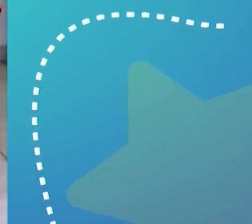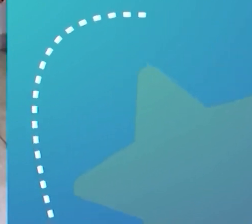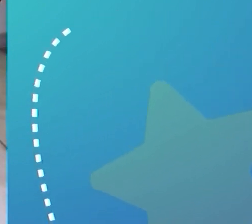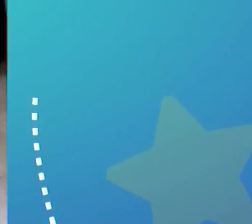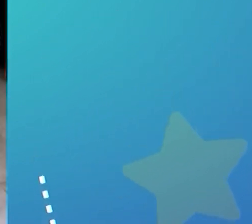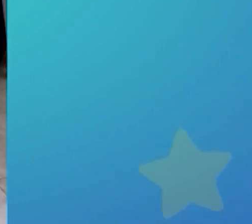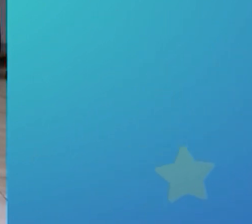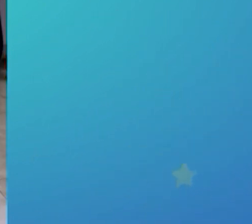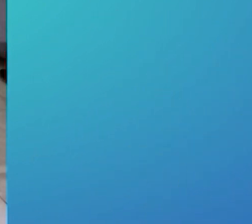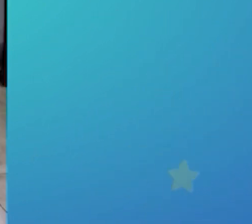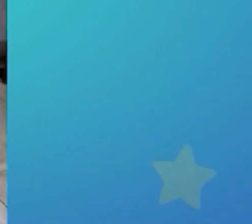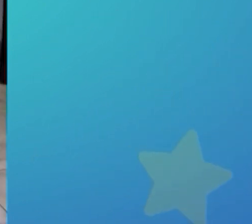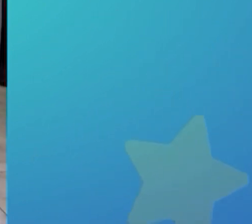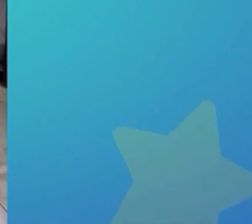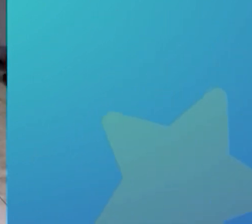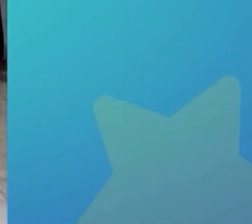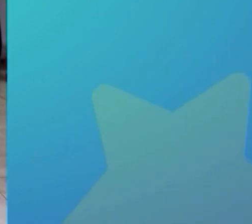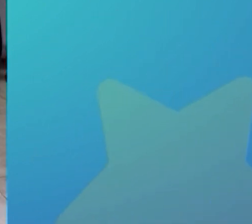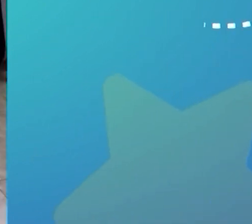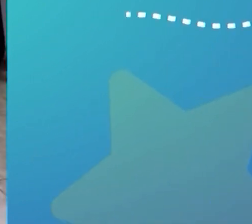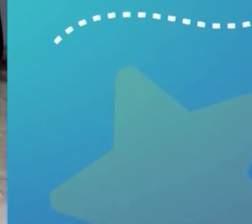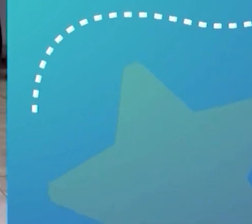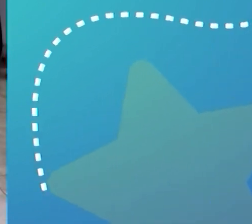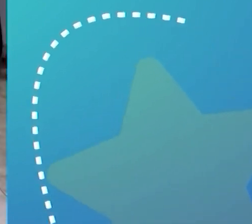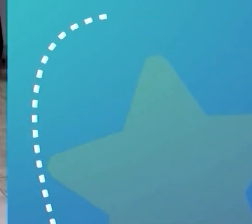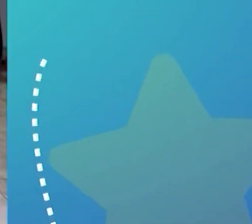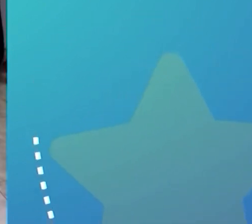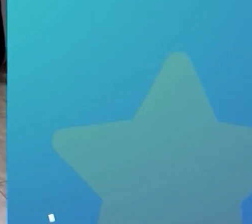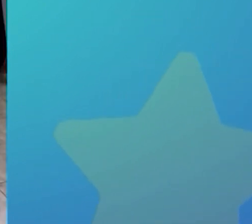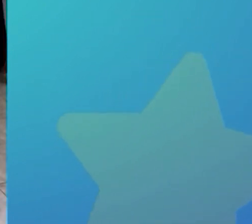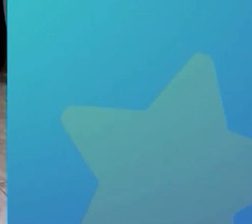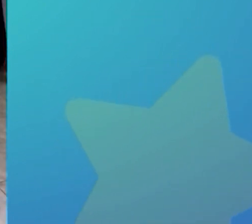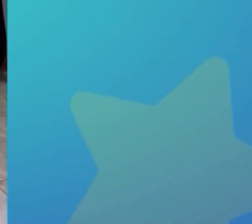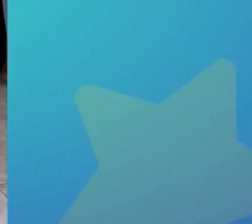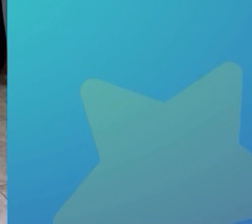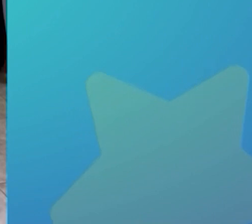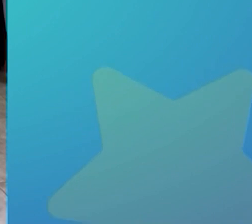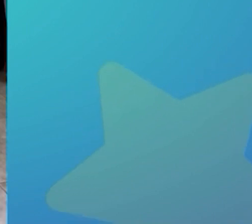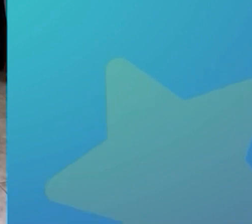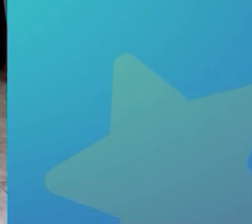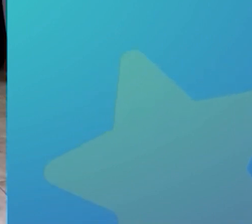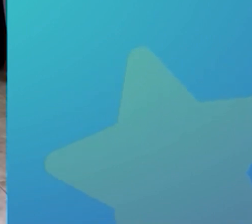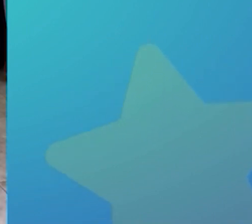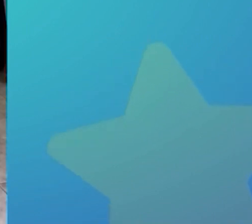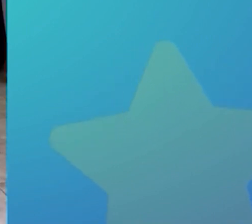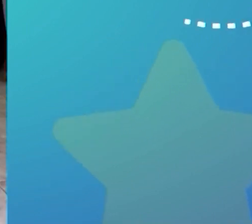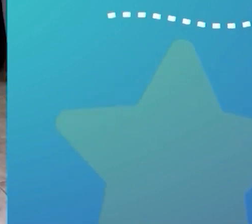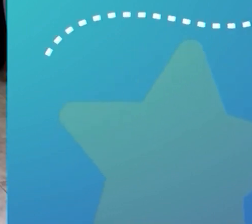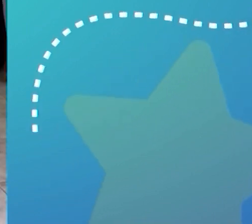primero F. Soy estudiante de la maestra Maribel Ávila.